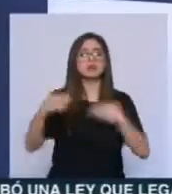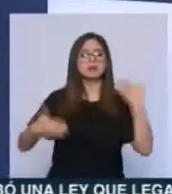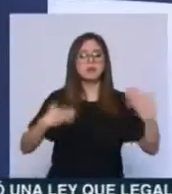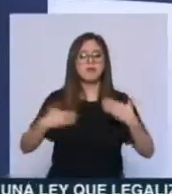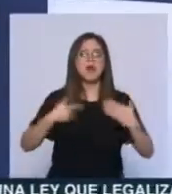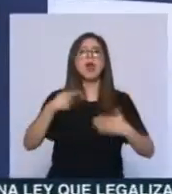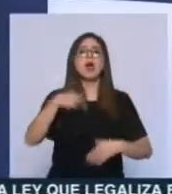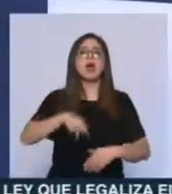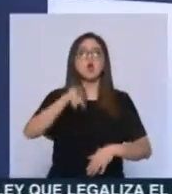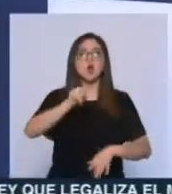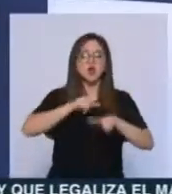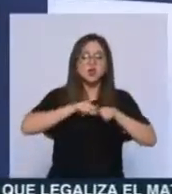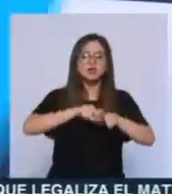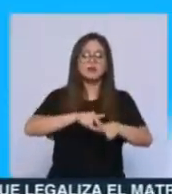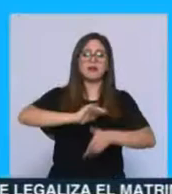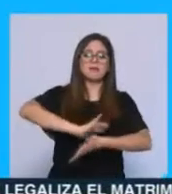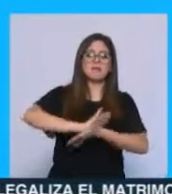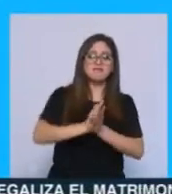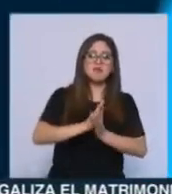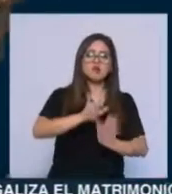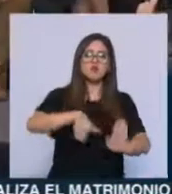homofobia en la capital del país.